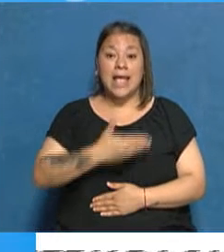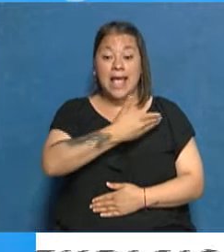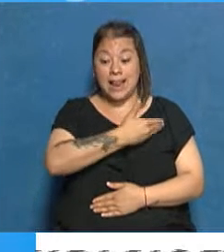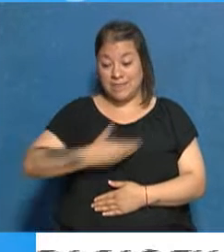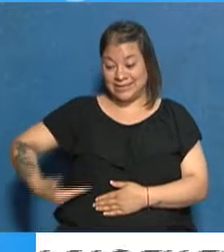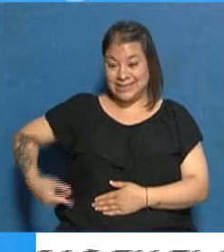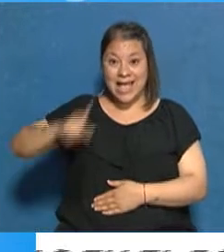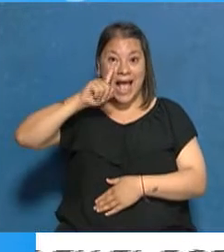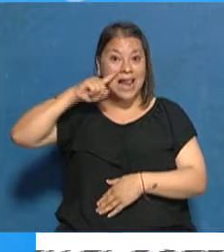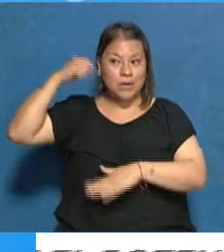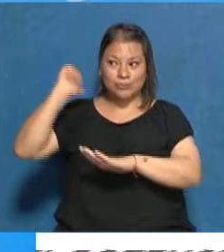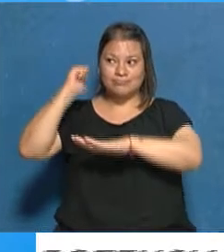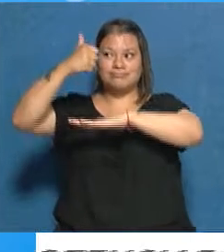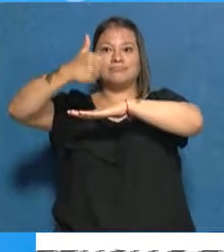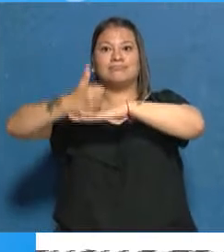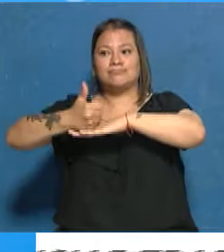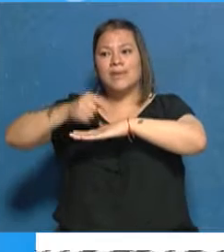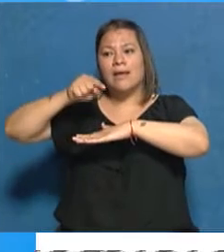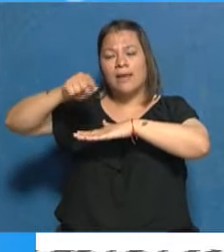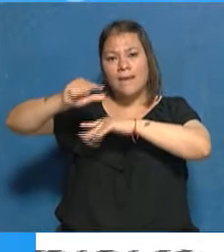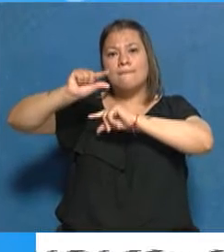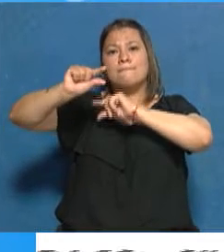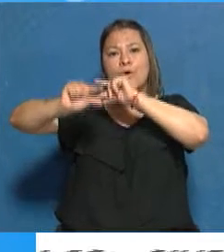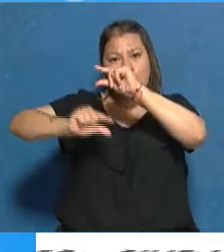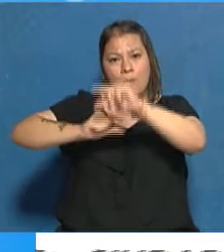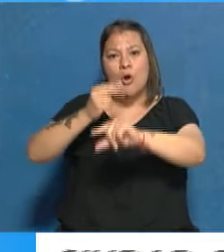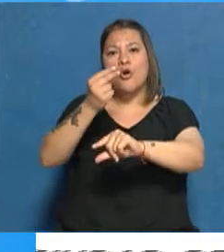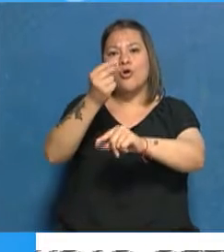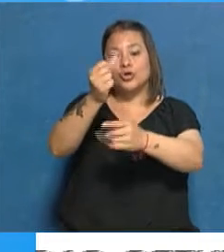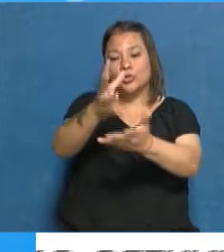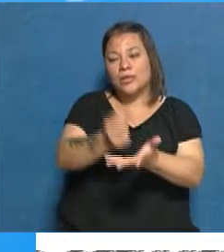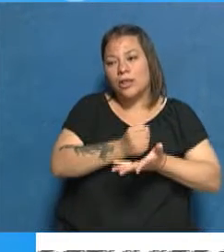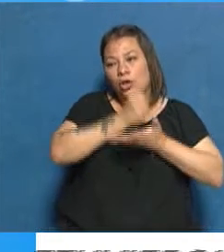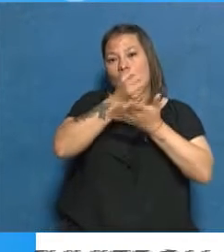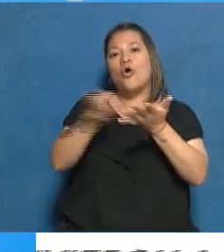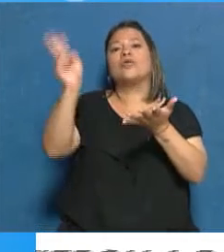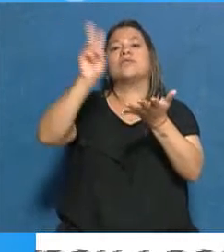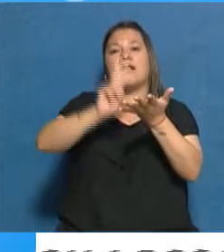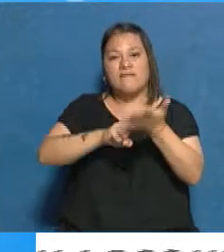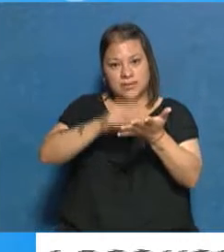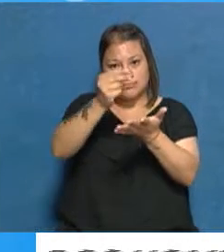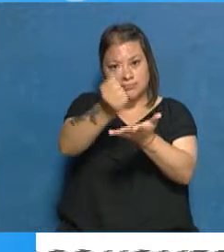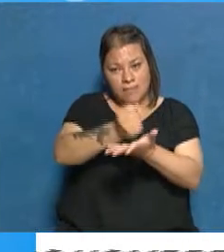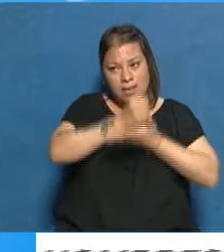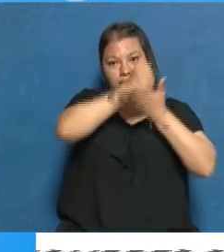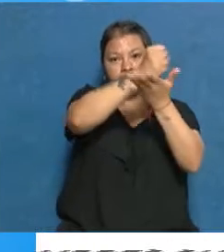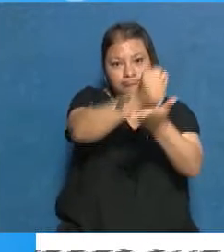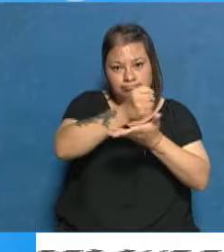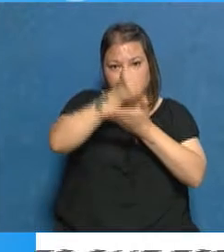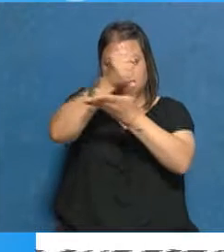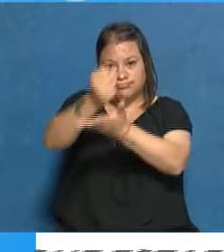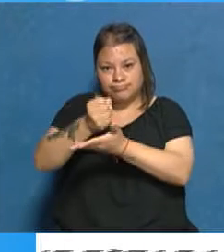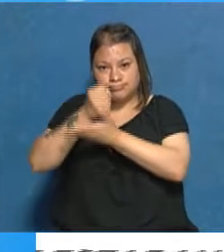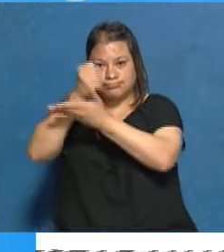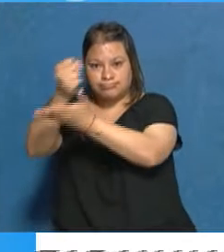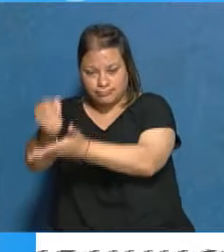Fernández comenzó una escalada de recuperación de ese subsidio, de ese aporte, primero vinculado al